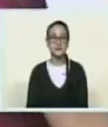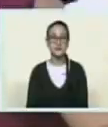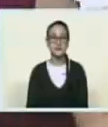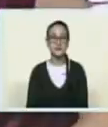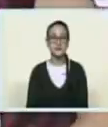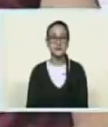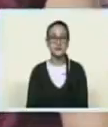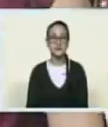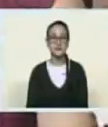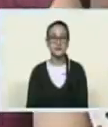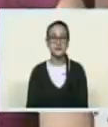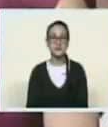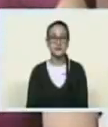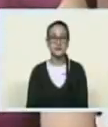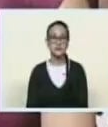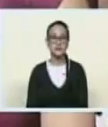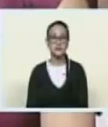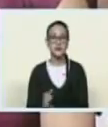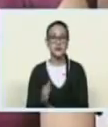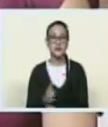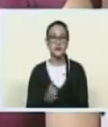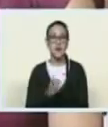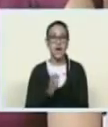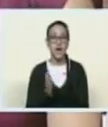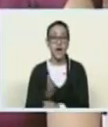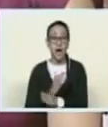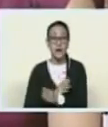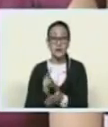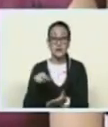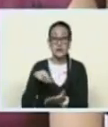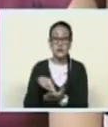Antes de pasar, Héctor, gobernador,